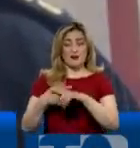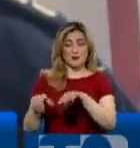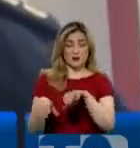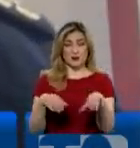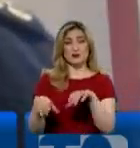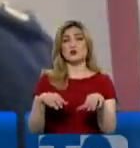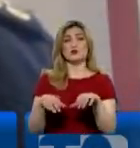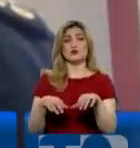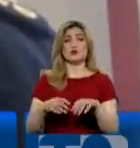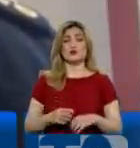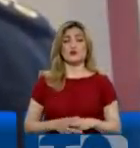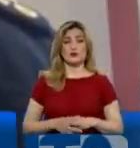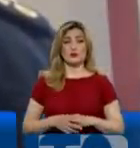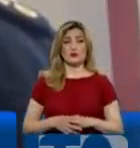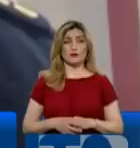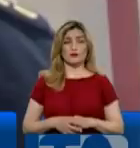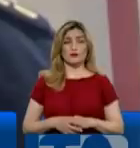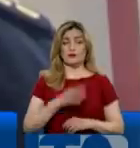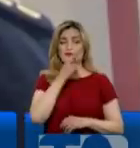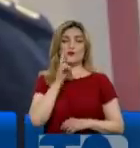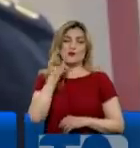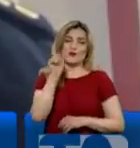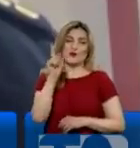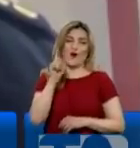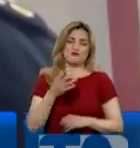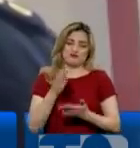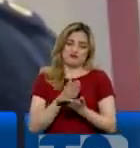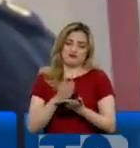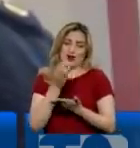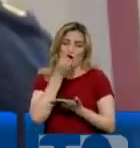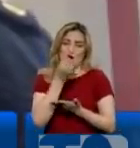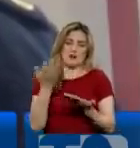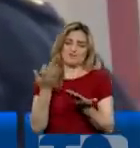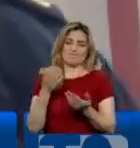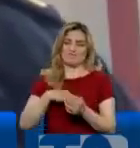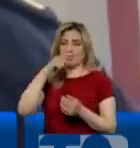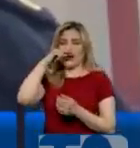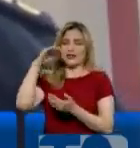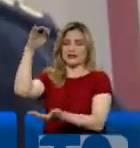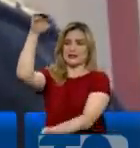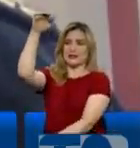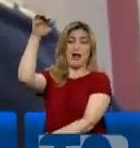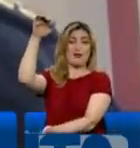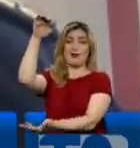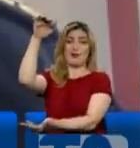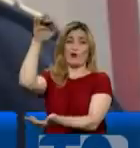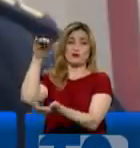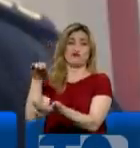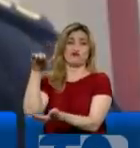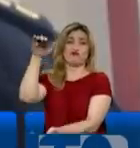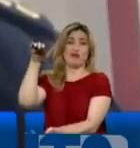que no tenían destinado a esta actividad de restaurantes de preparación de comida que estén trasladándose a este tipo de actividades